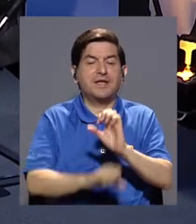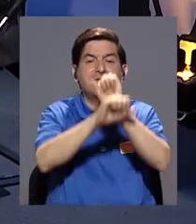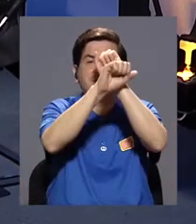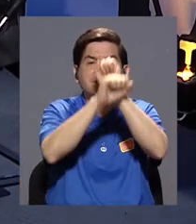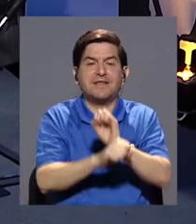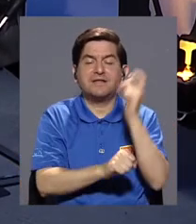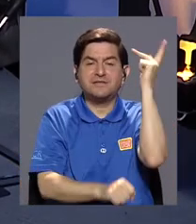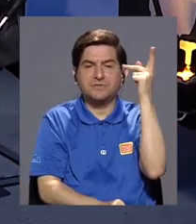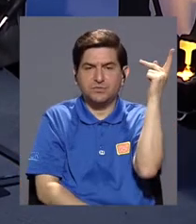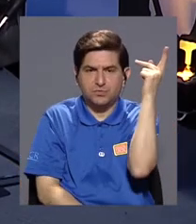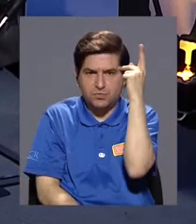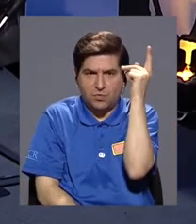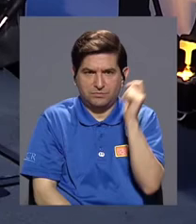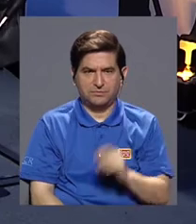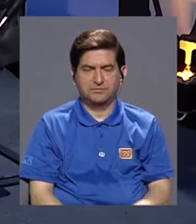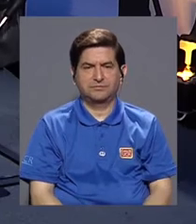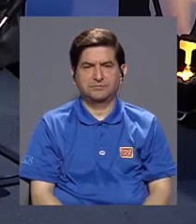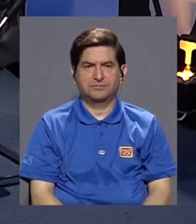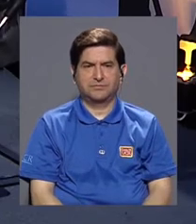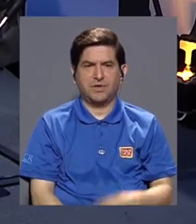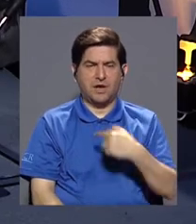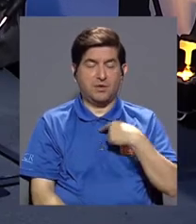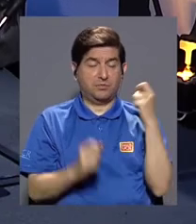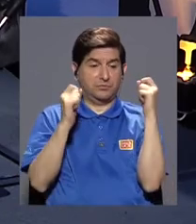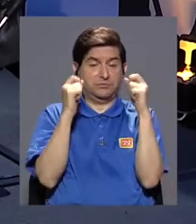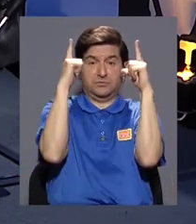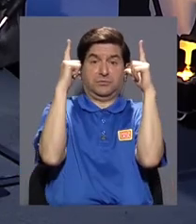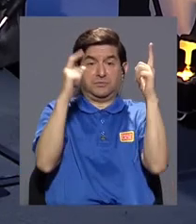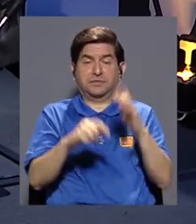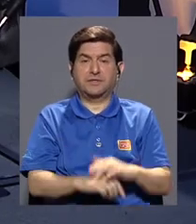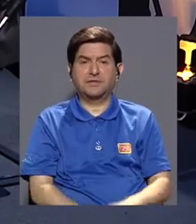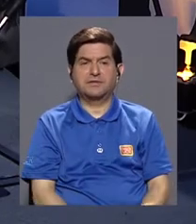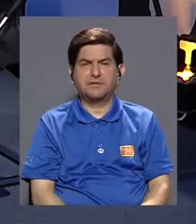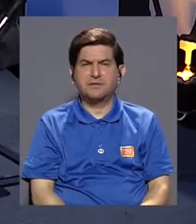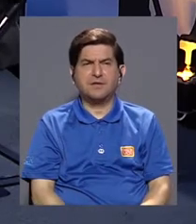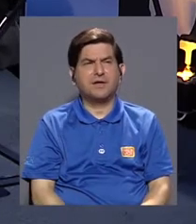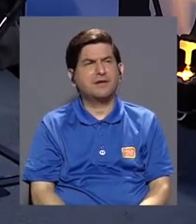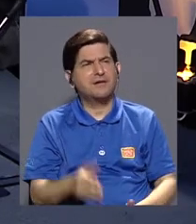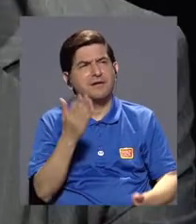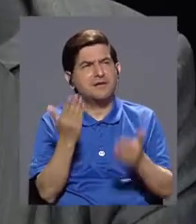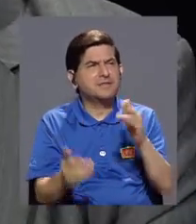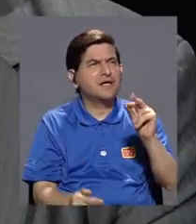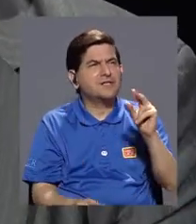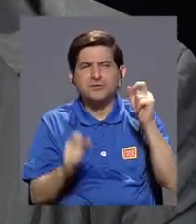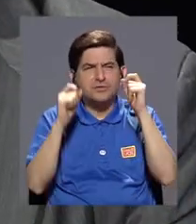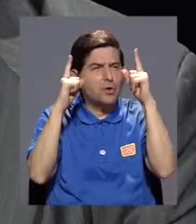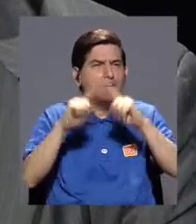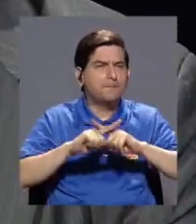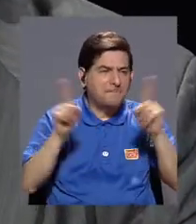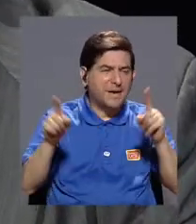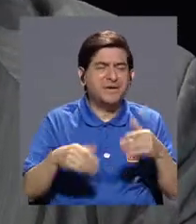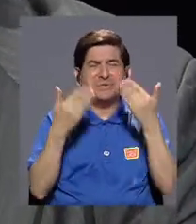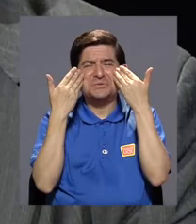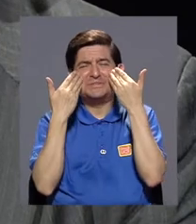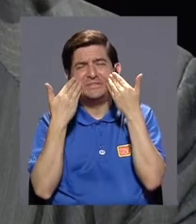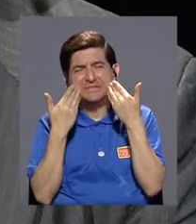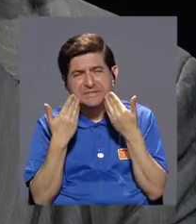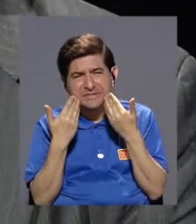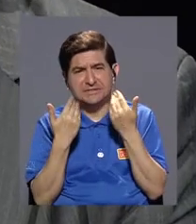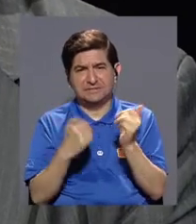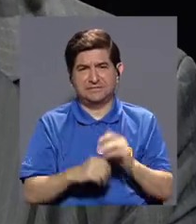las tradiciones políticas. A uno lo sorprende, no me sorprende, pero es triste